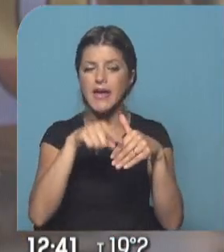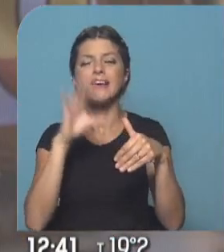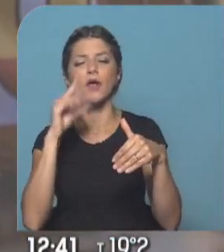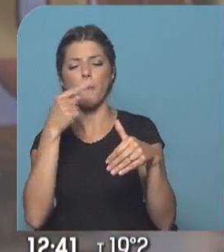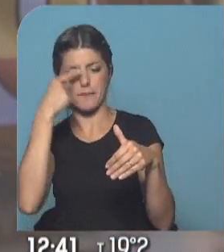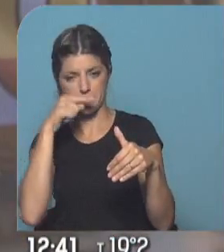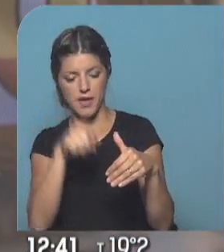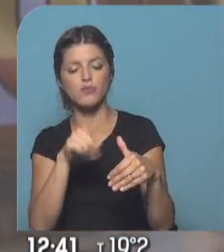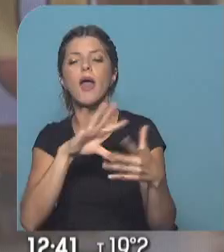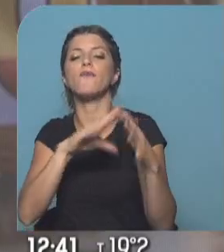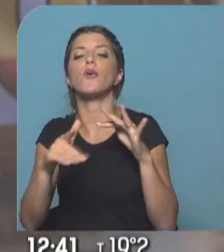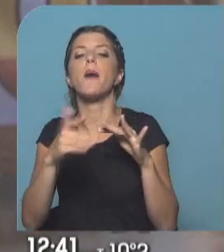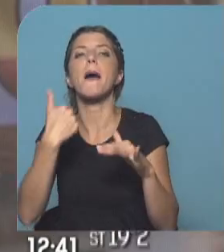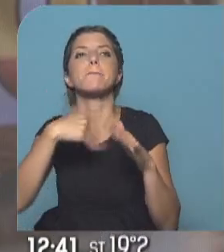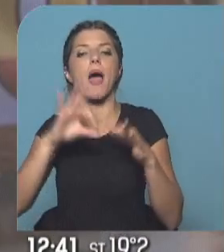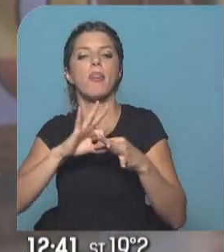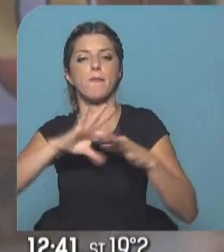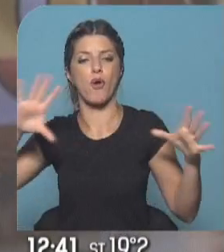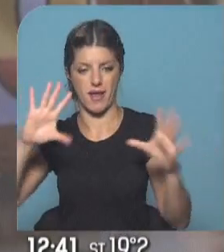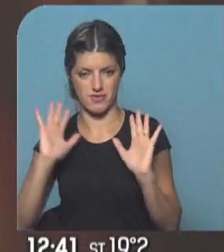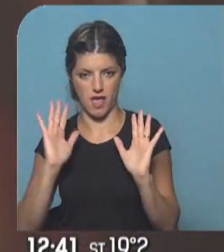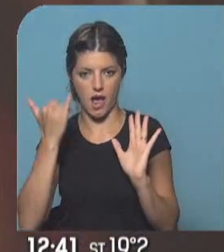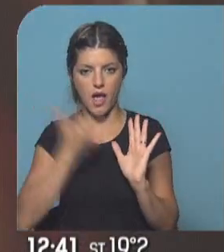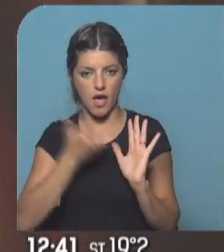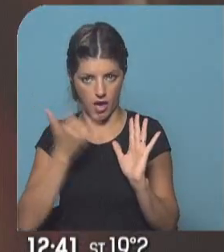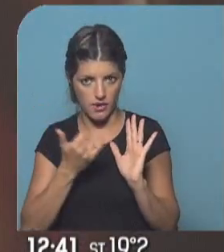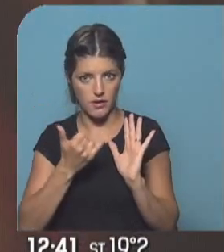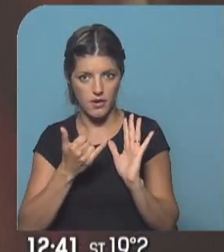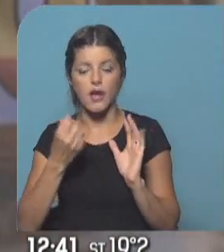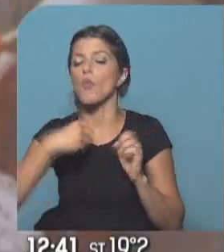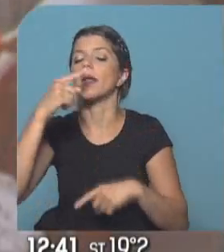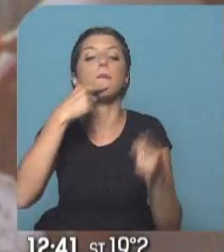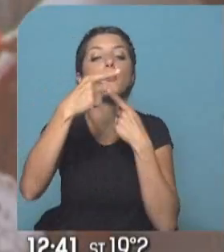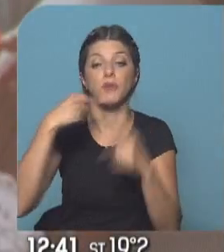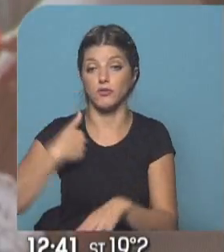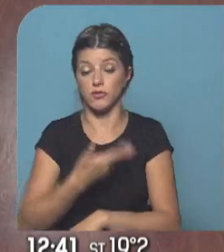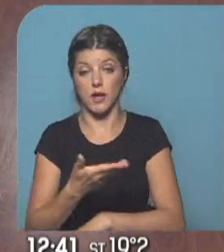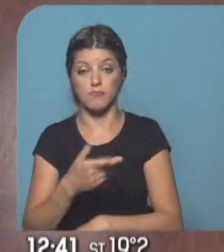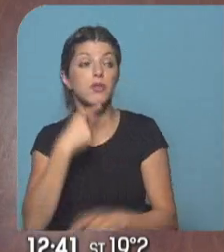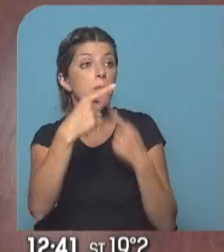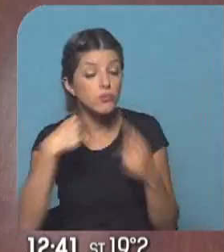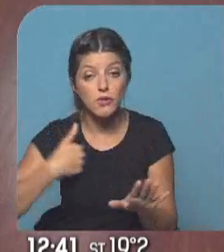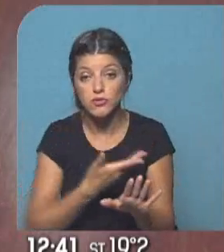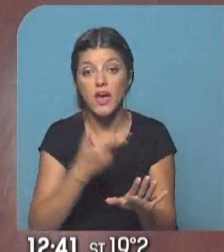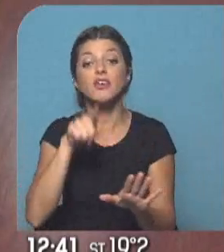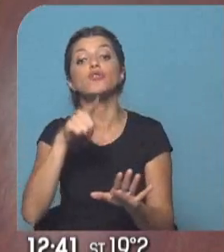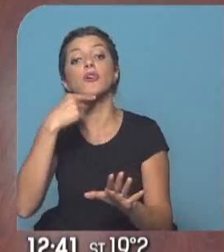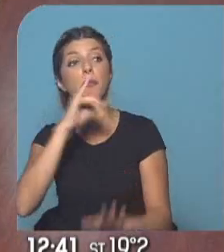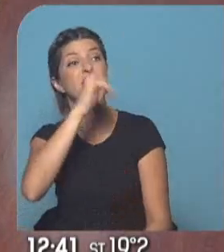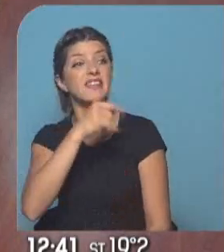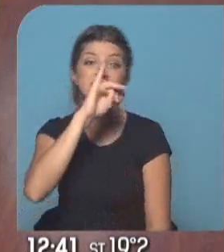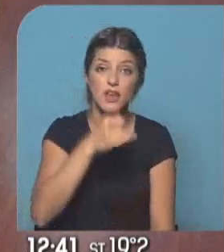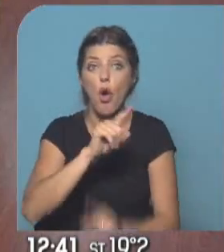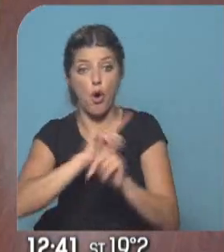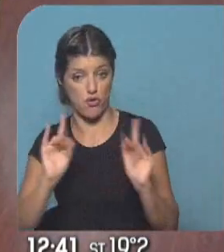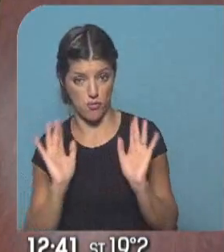apariencia de ser el mecanismo más democrático de todos los posibles mecanismos de consulta popular. Se le pregunta a la gente y la gente dice sí o no a algo. Ahora,